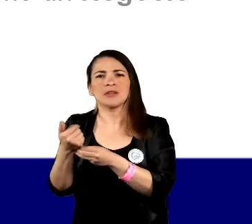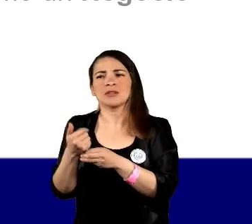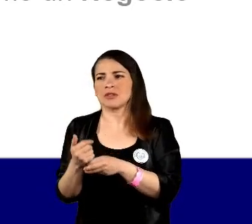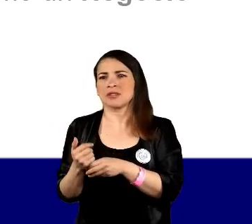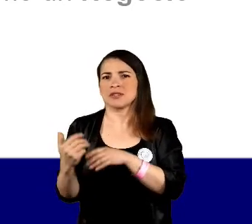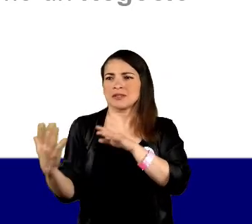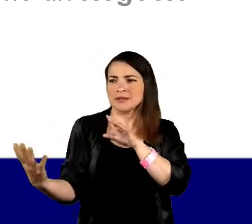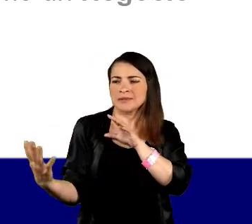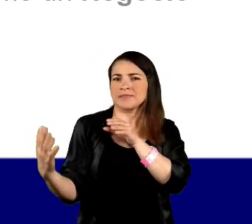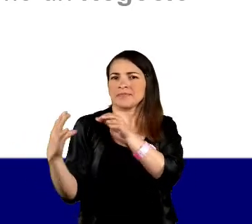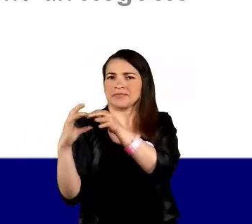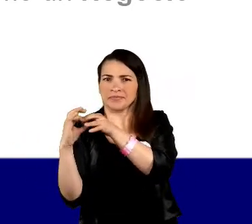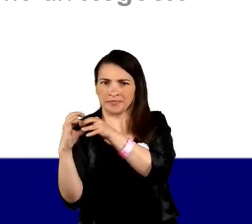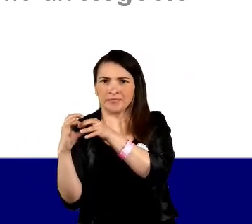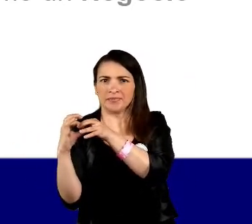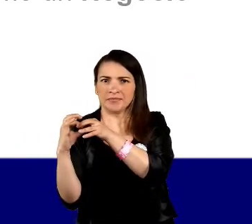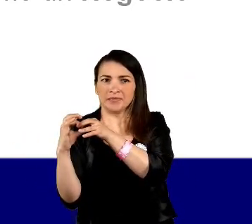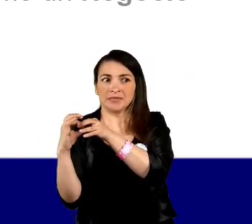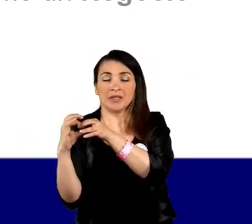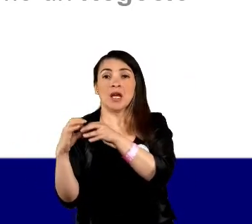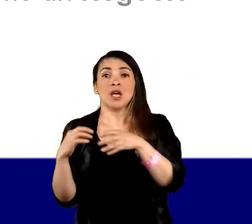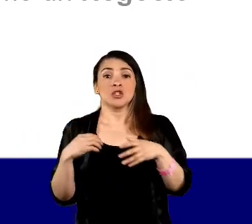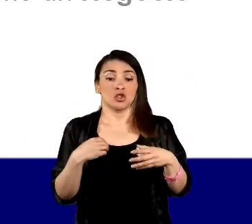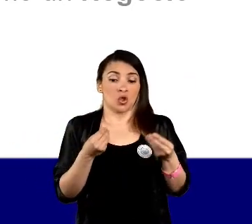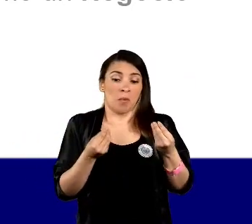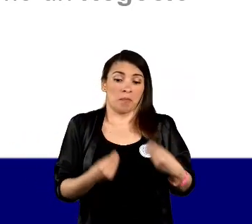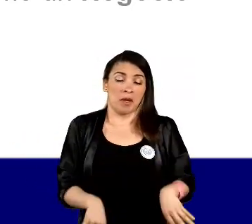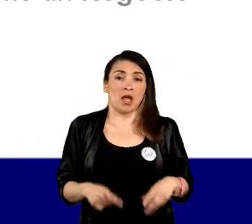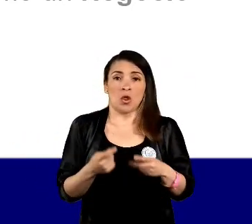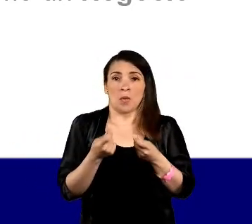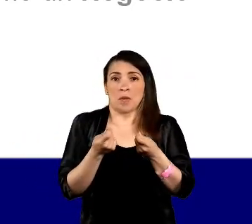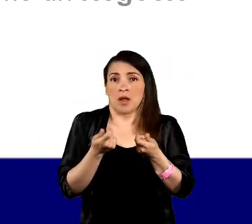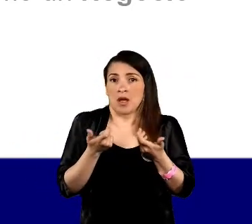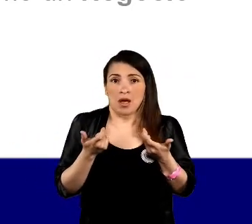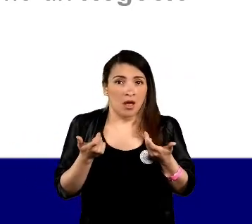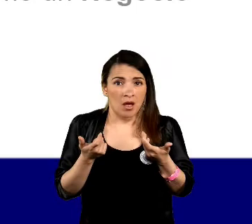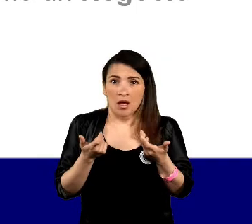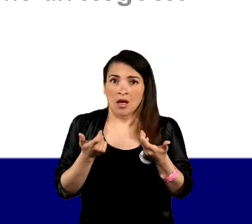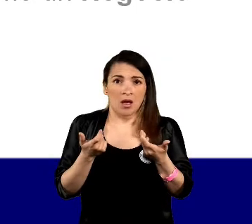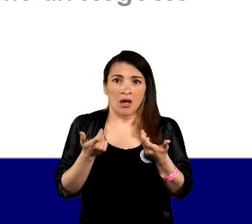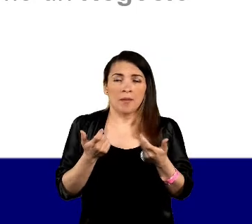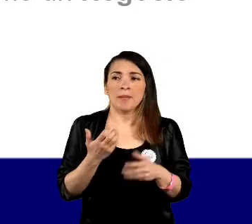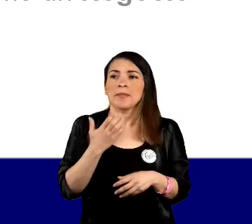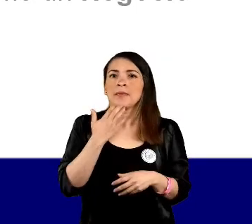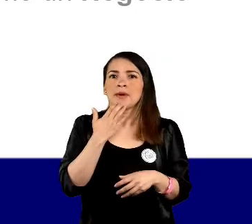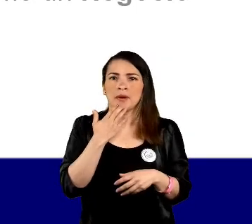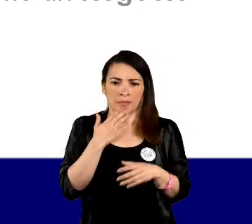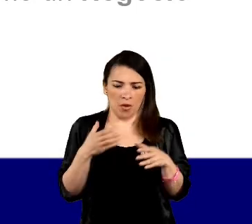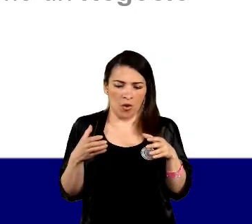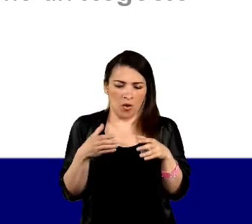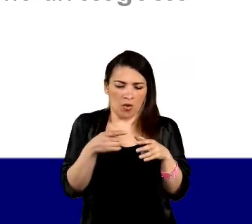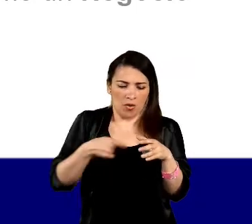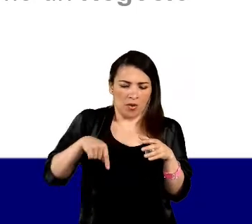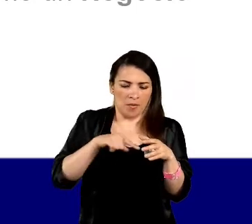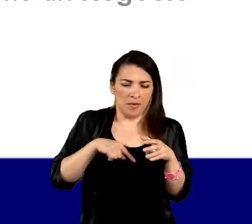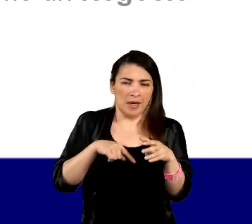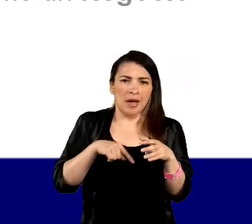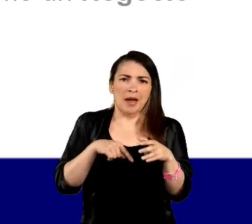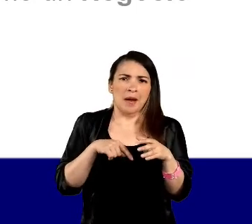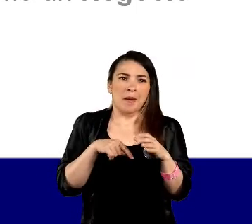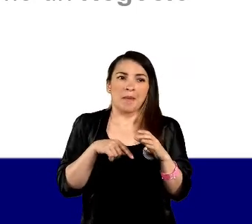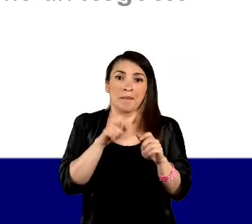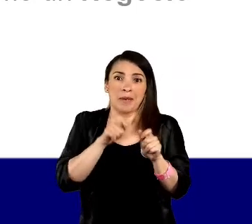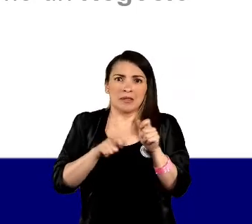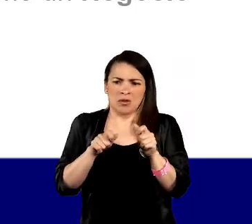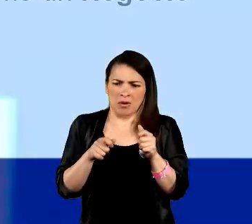yo no es que pierdo plata porque no Integra un recurso humano que sería más barato que tener un Partner sino que